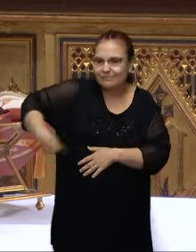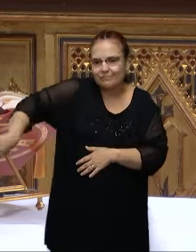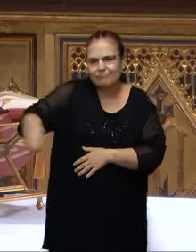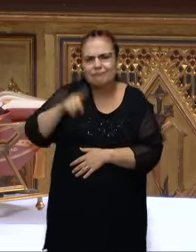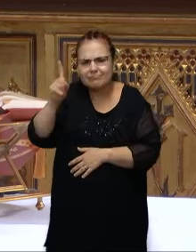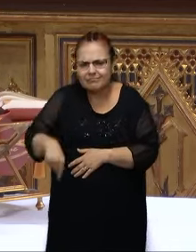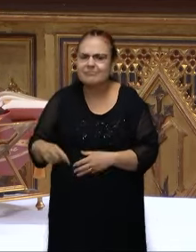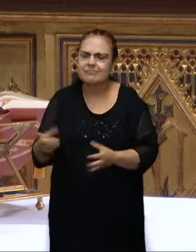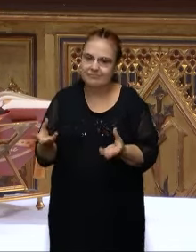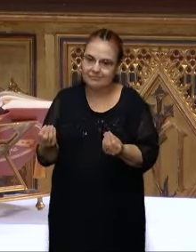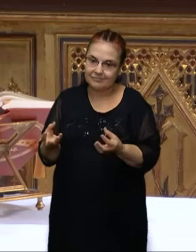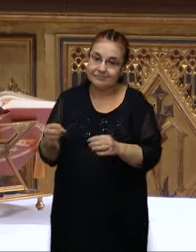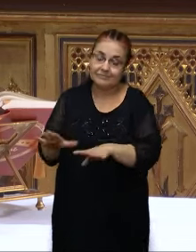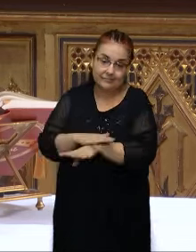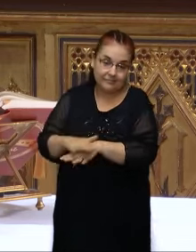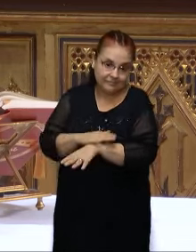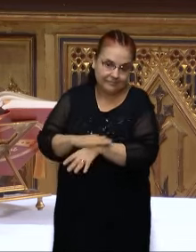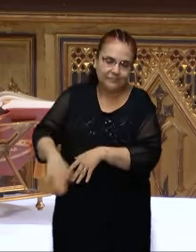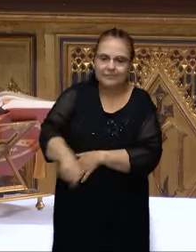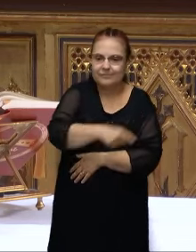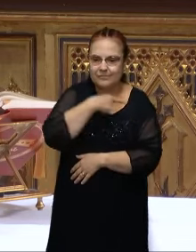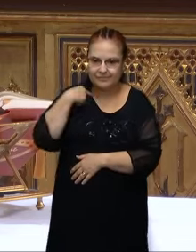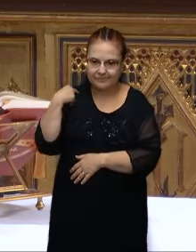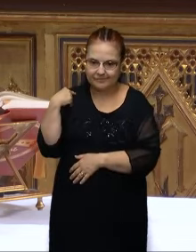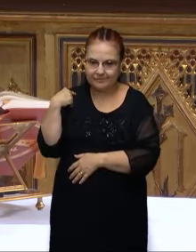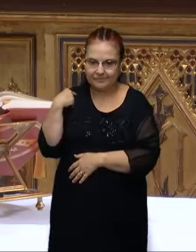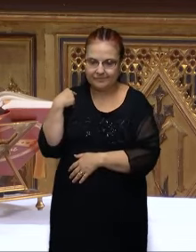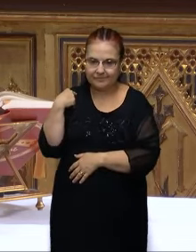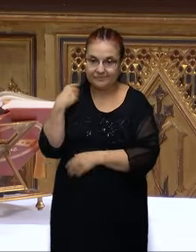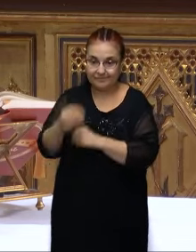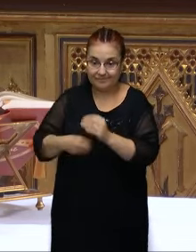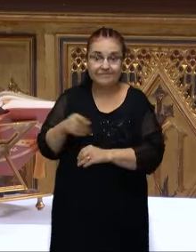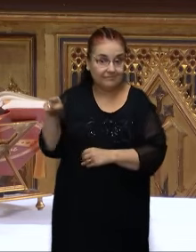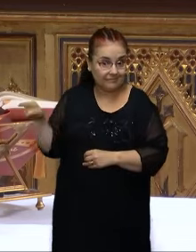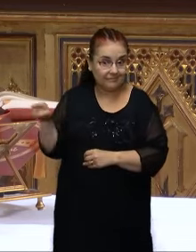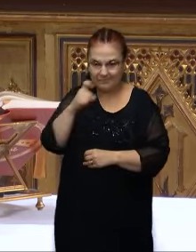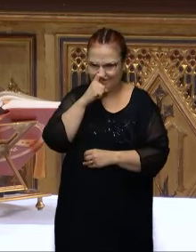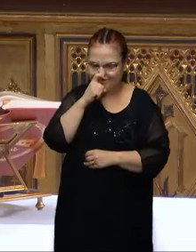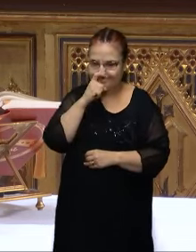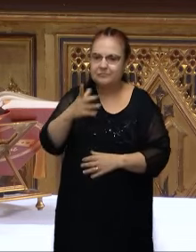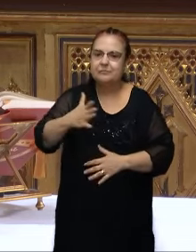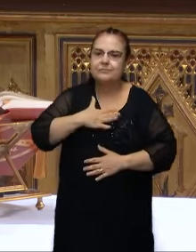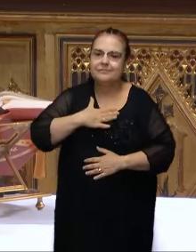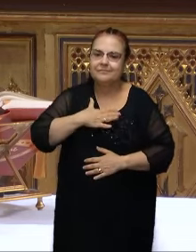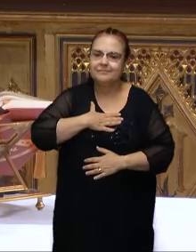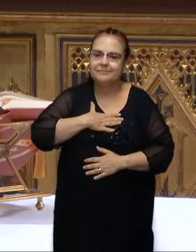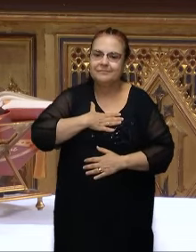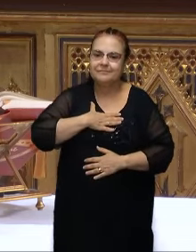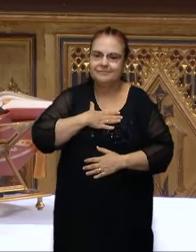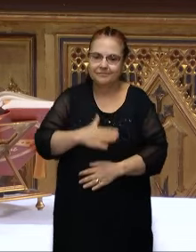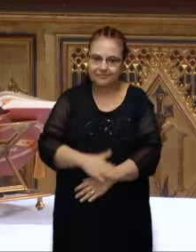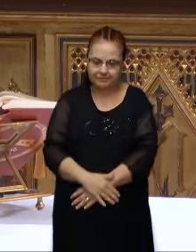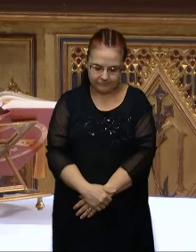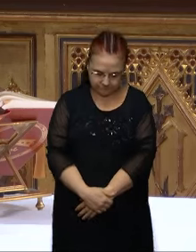por vosotros y por muchos para el perdón de los pecados. Haced esto en conmemoración mía.